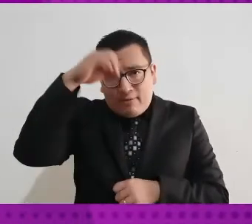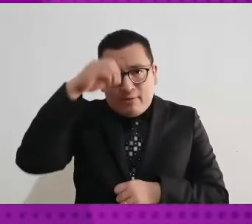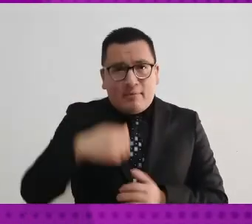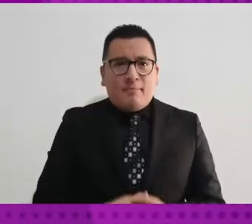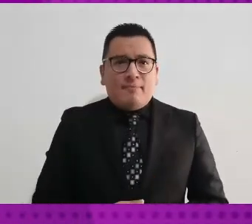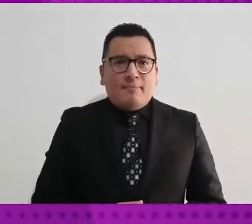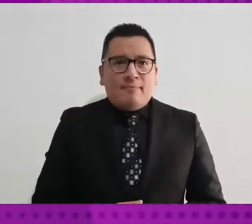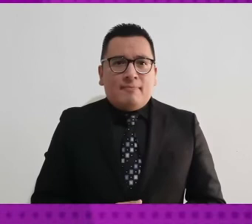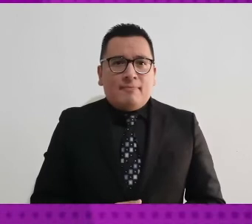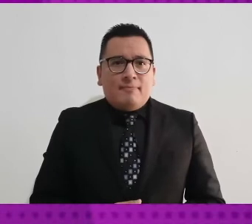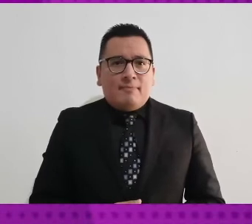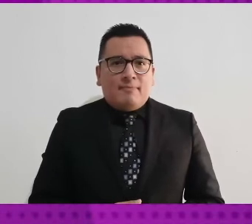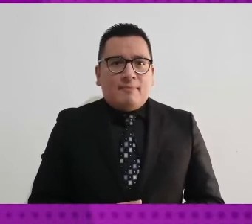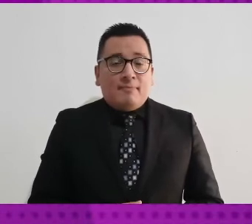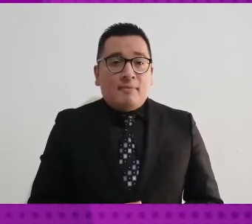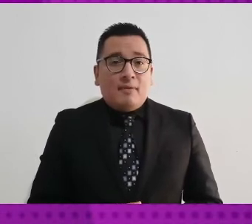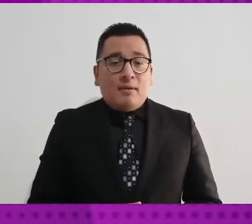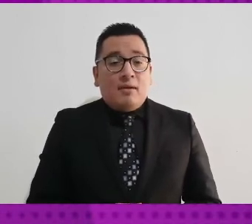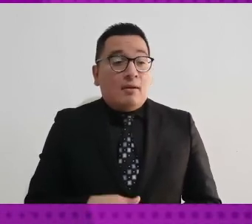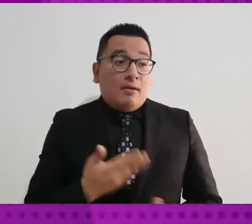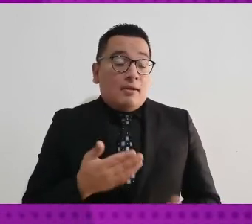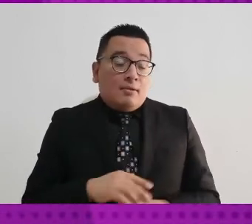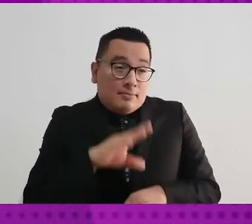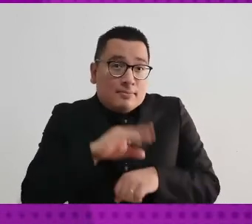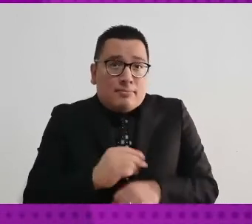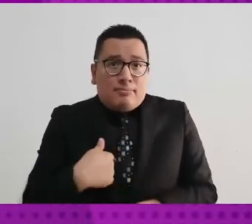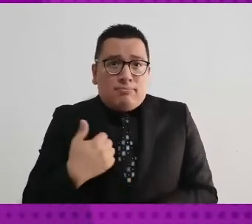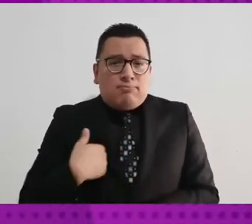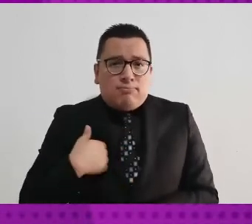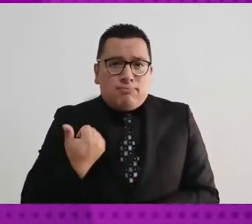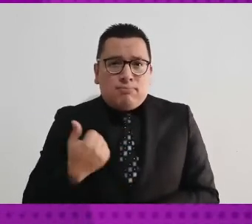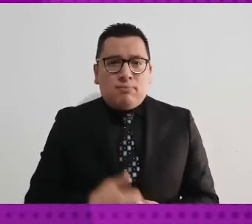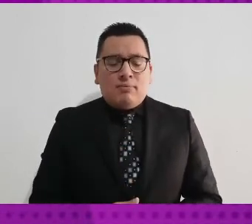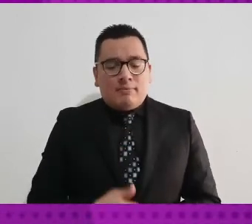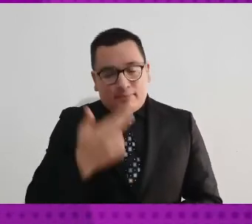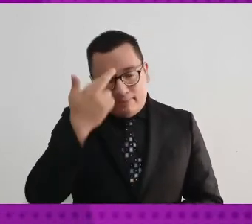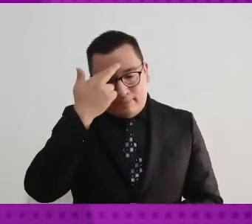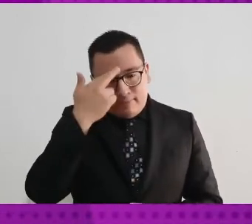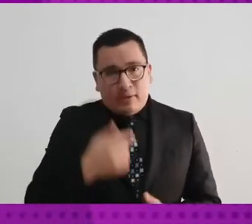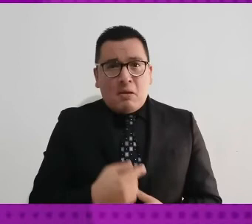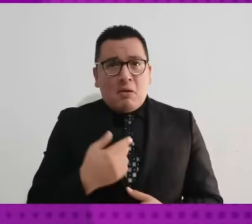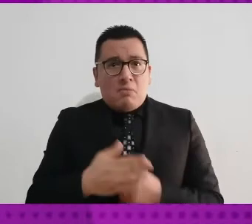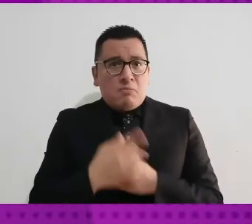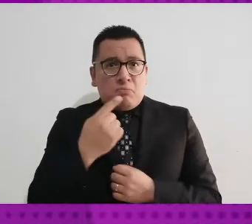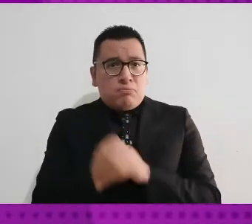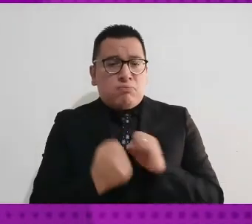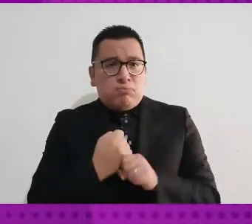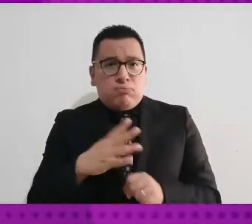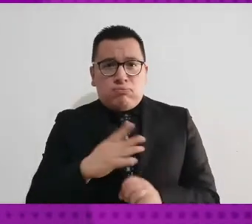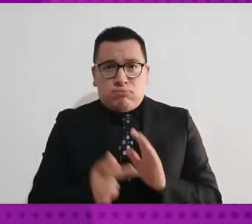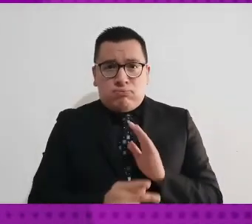quieras hacer en este programa? Pues, Gaby, si me lo permites, aprovechando, recordar que en un año justo tendremos